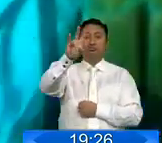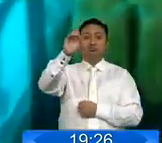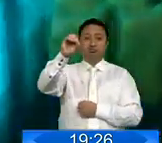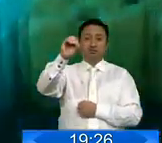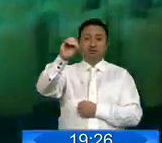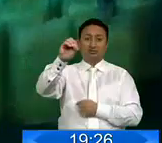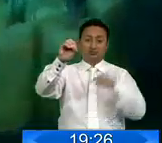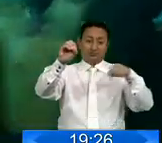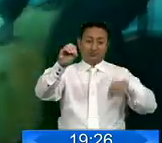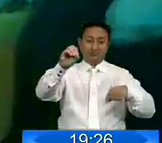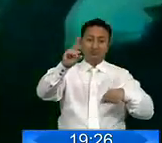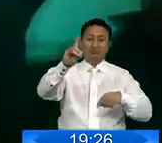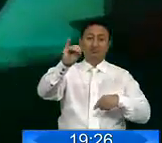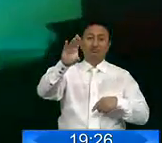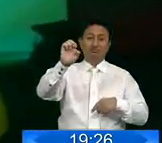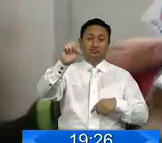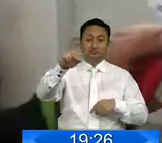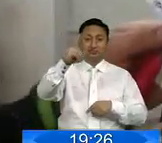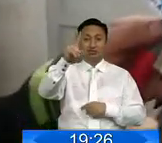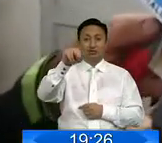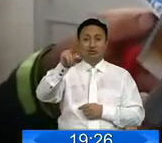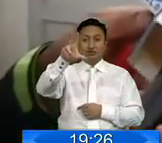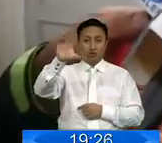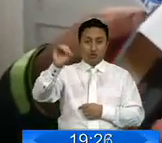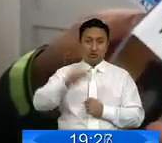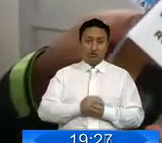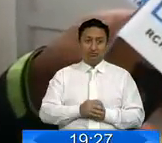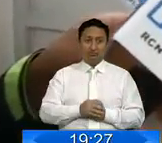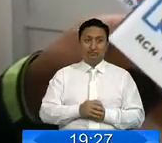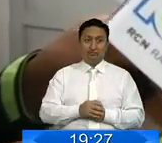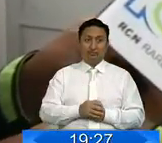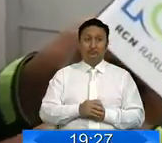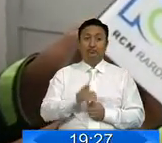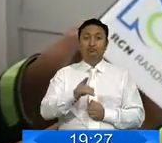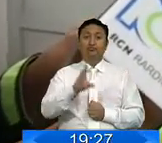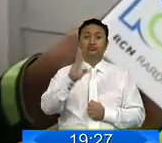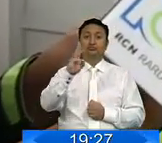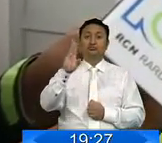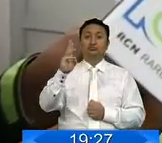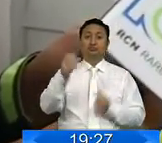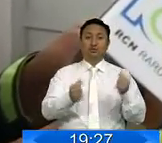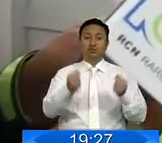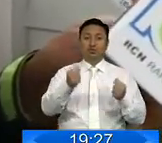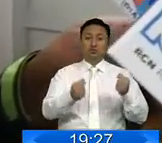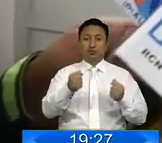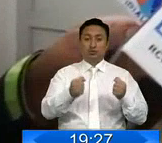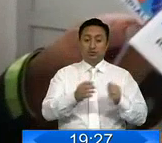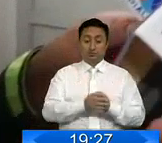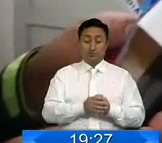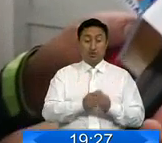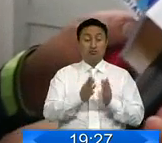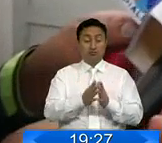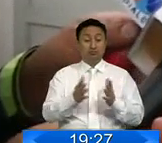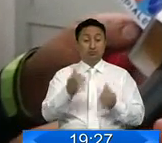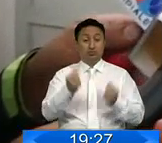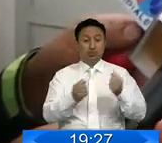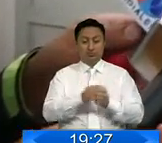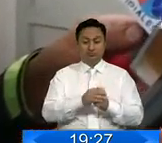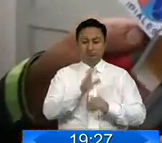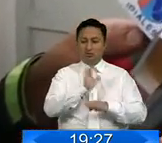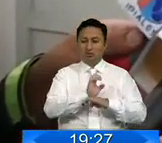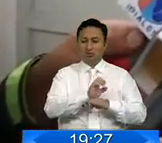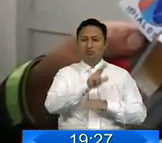$2.70, mientras el diésel $2.50. Llevamos un total de 66 vehículos, una cifra también bastante elevada. Ecuatorianos